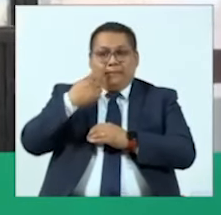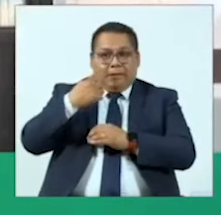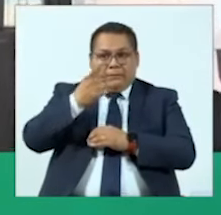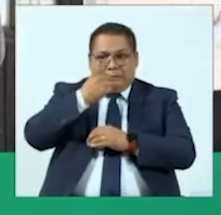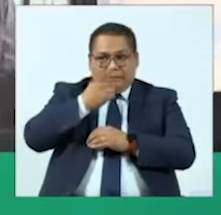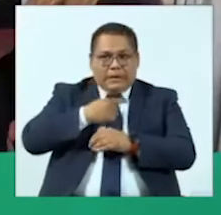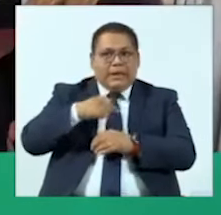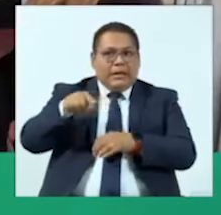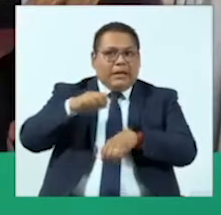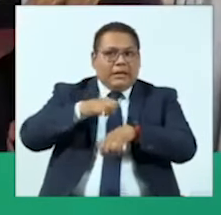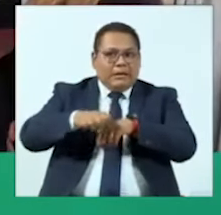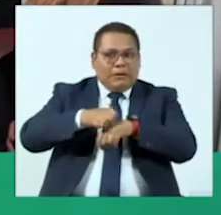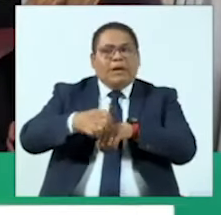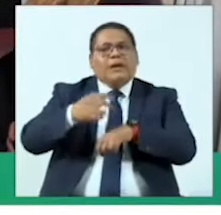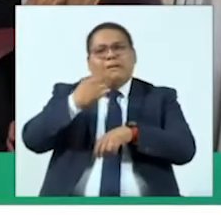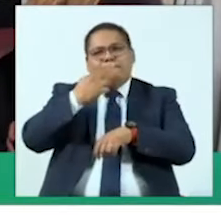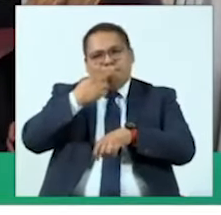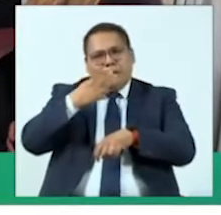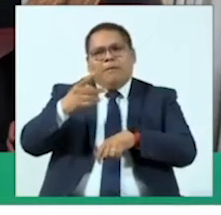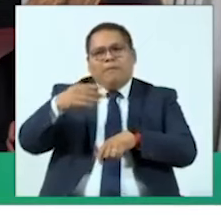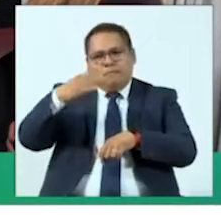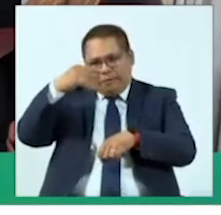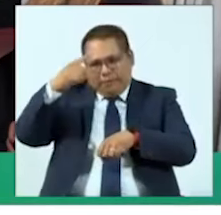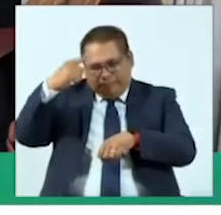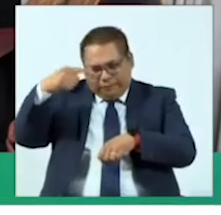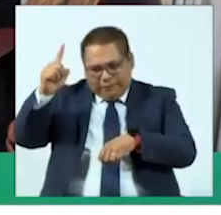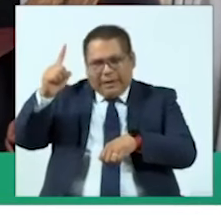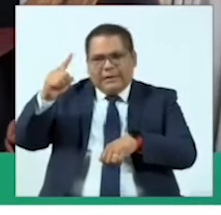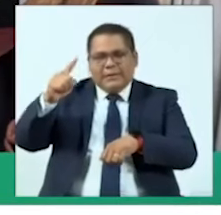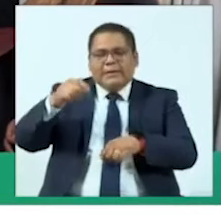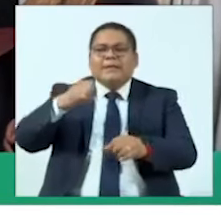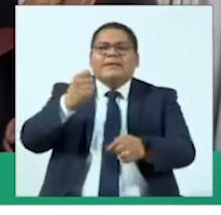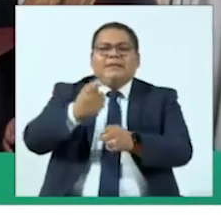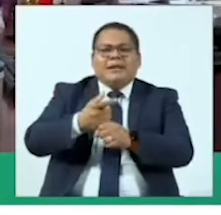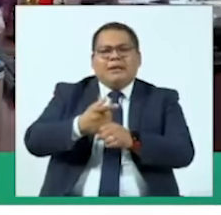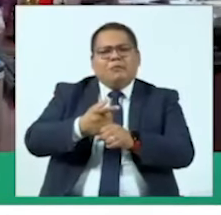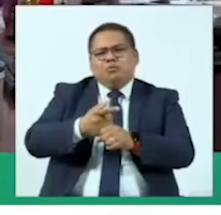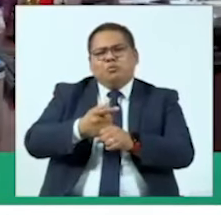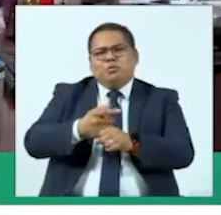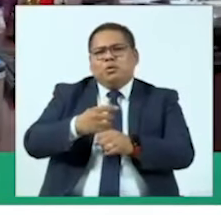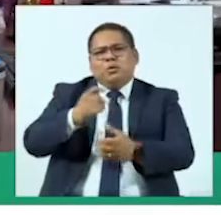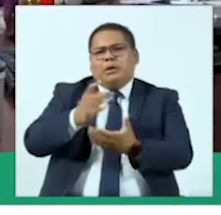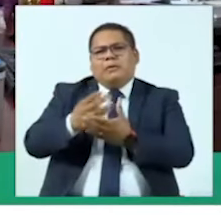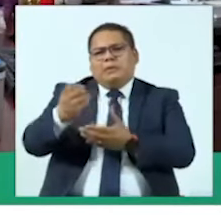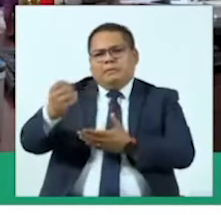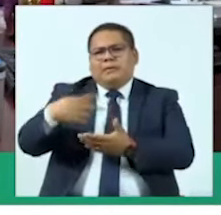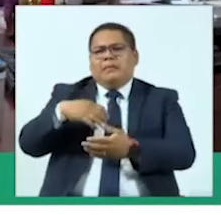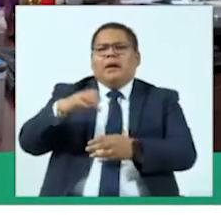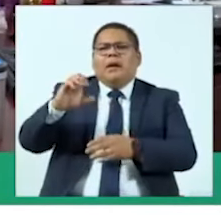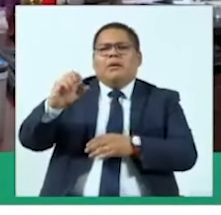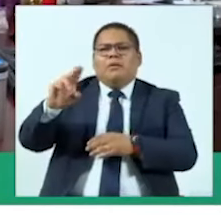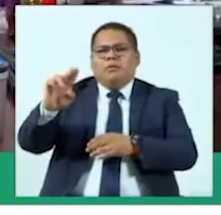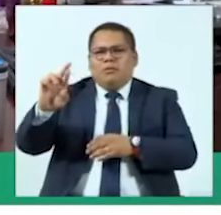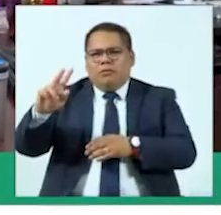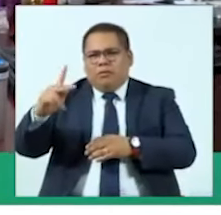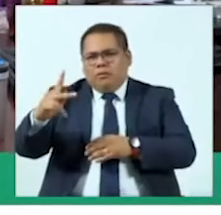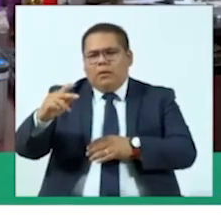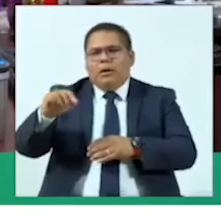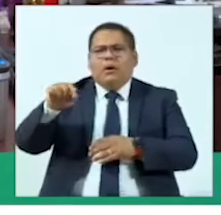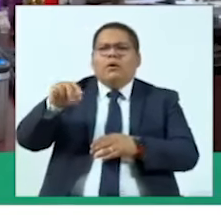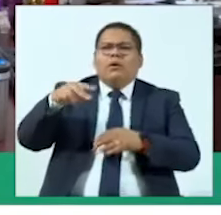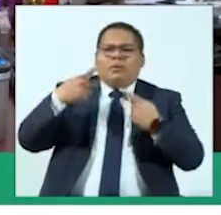es mucho más fácil la ubicación identificar el documento y si no basta con que lleven la cur o el nombre de la persona hacemos las búsquedas